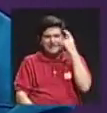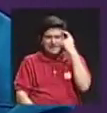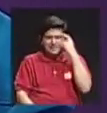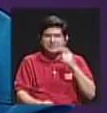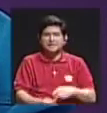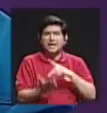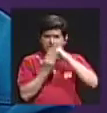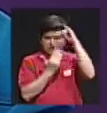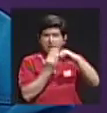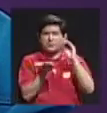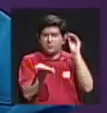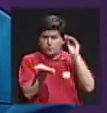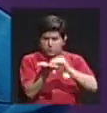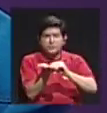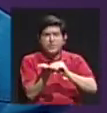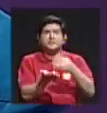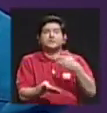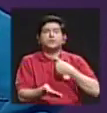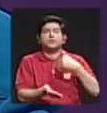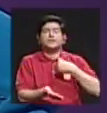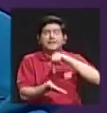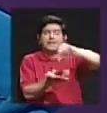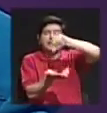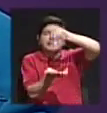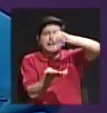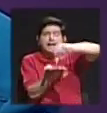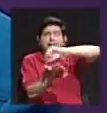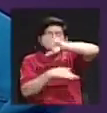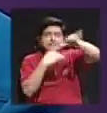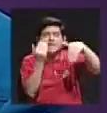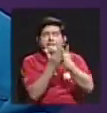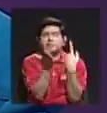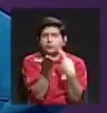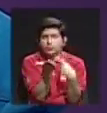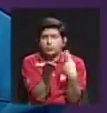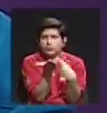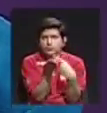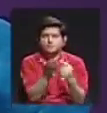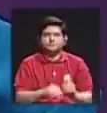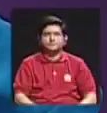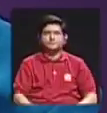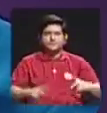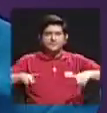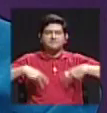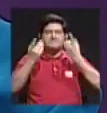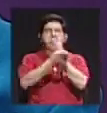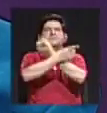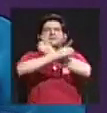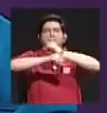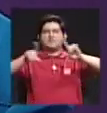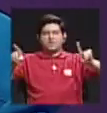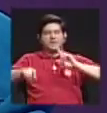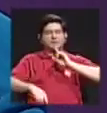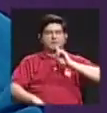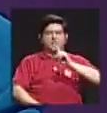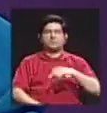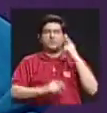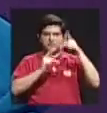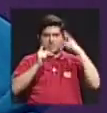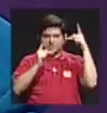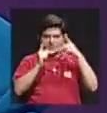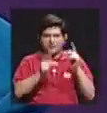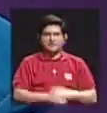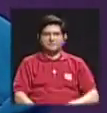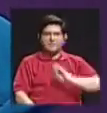en el proyecto, por tener en el centro de todo este debate la vida democrática, como lo señalaba